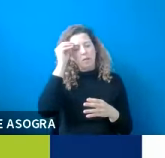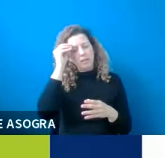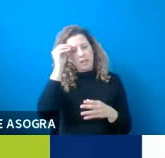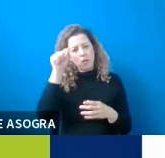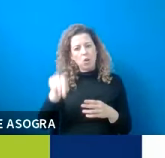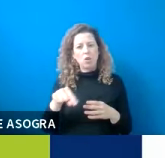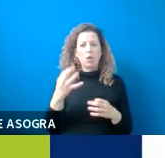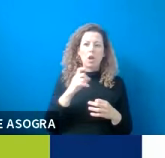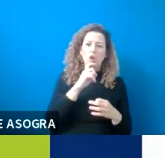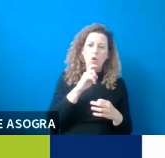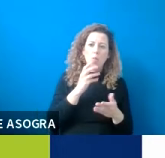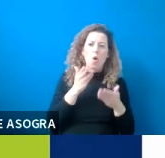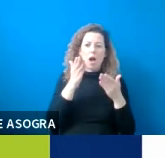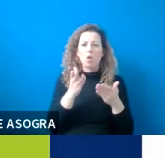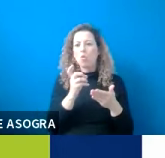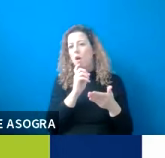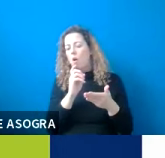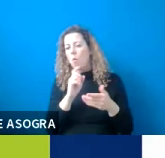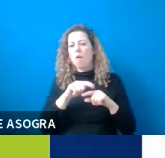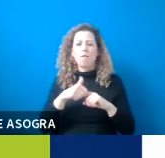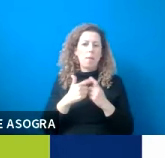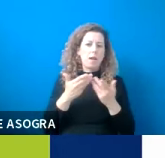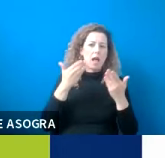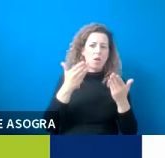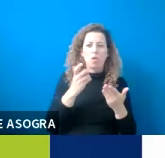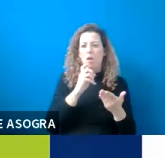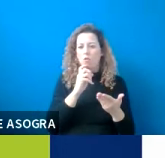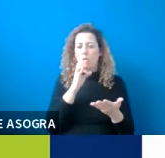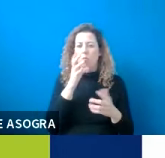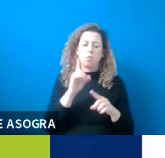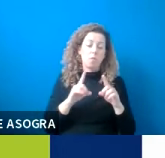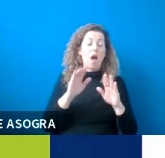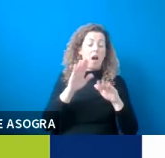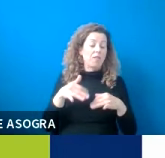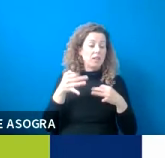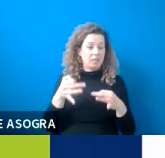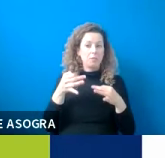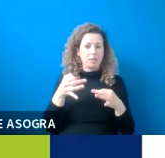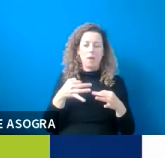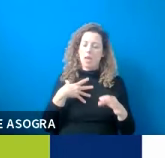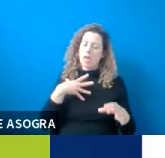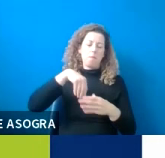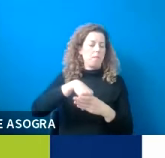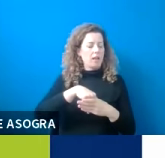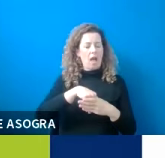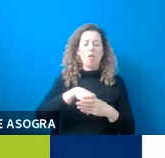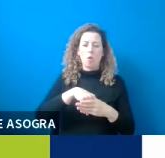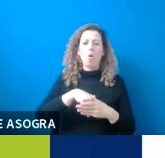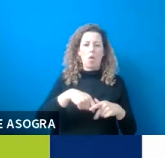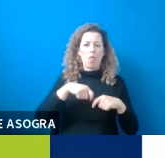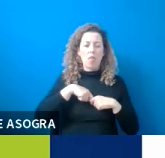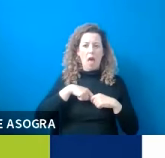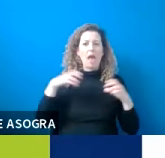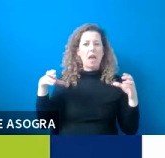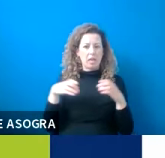con este niño cómo lo puedo ayudar, cómo puedo ayudar a la familia con este problema que están teniendo y al final siempre estamos muy implicados y vamos generando un poco un